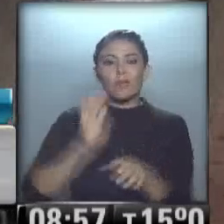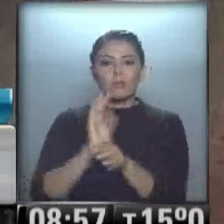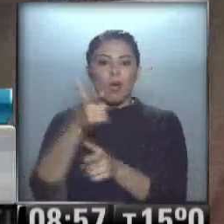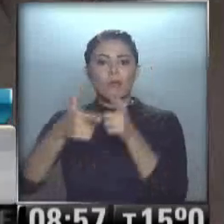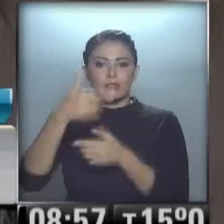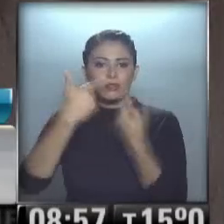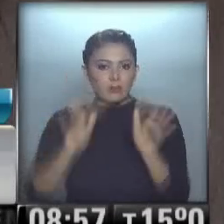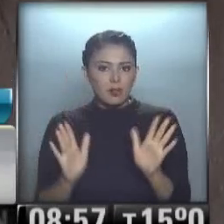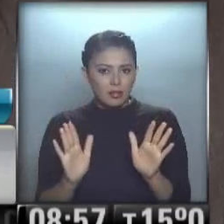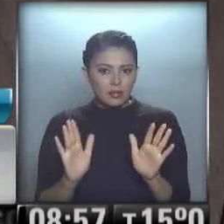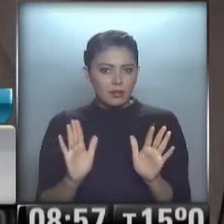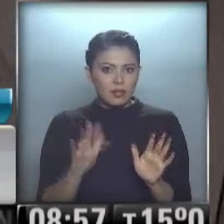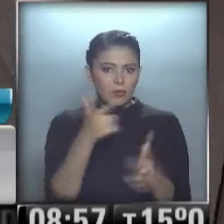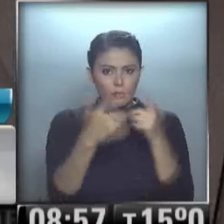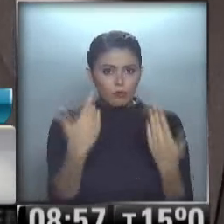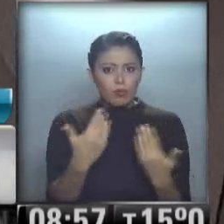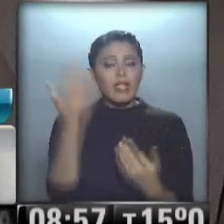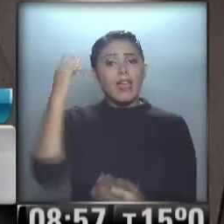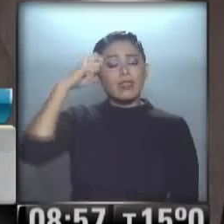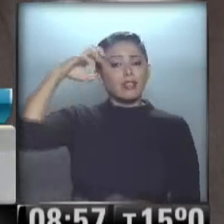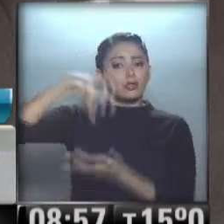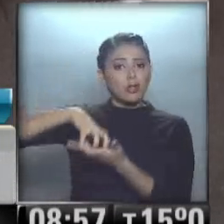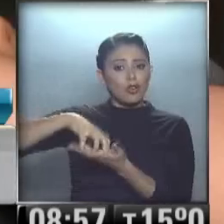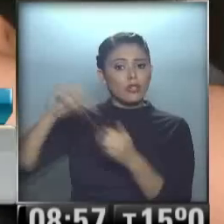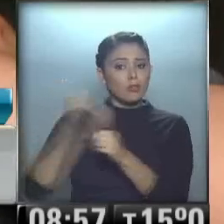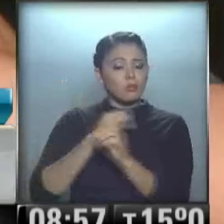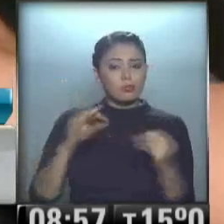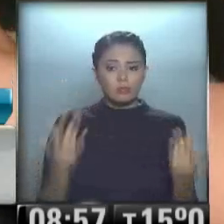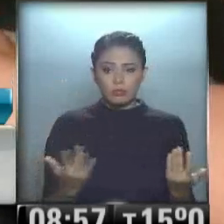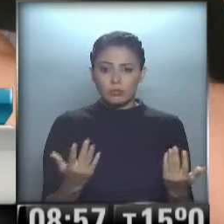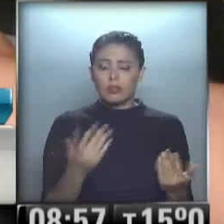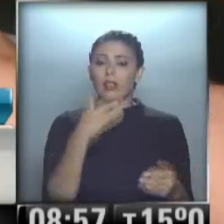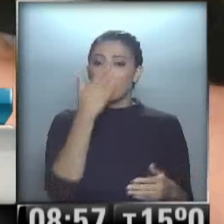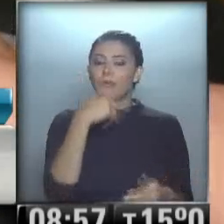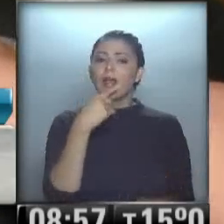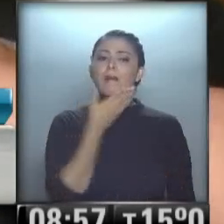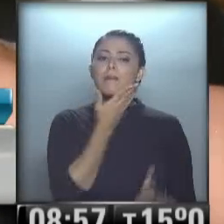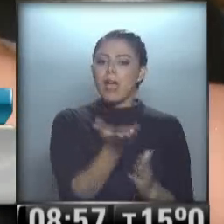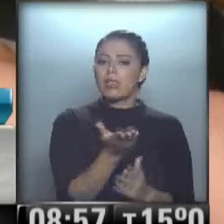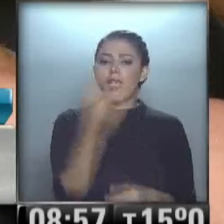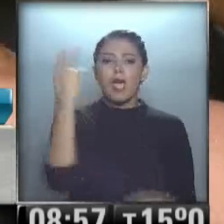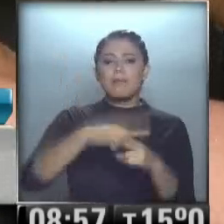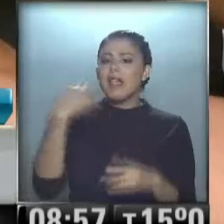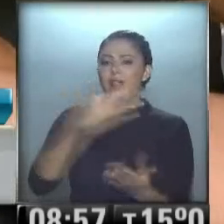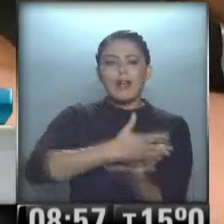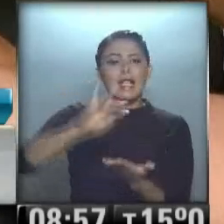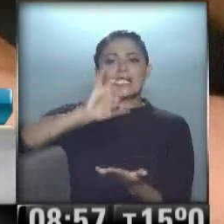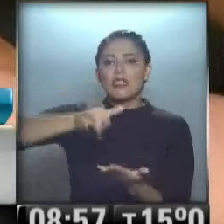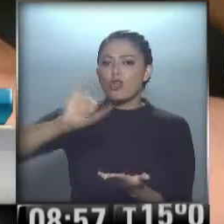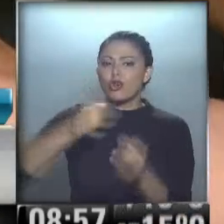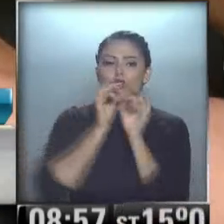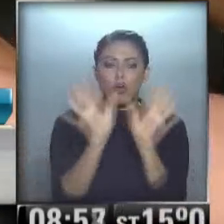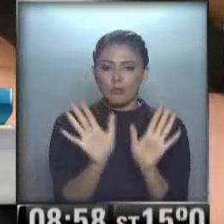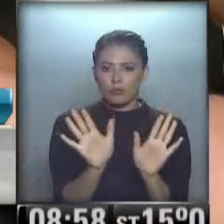normalmente en ese momento y ordenó despejar la plaza de cualquier manera y